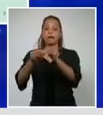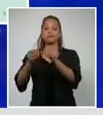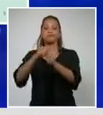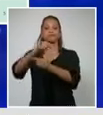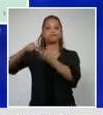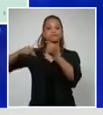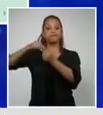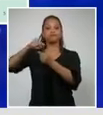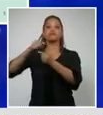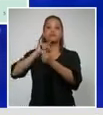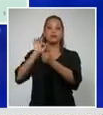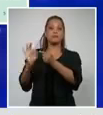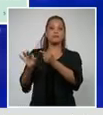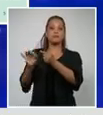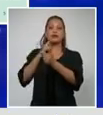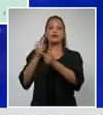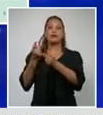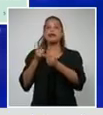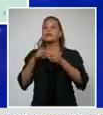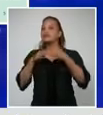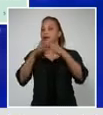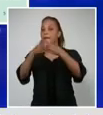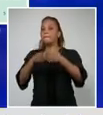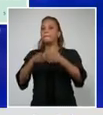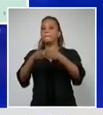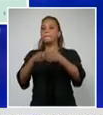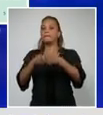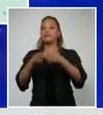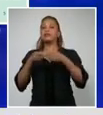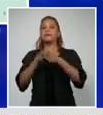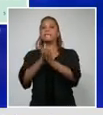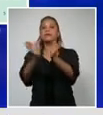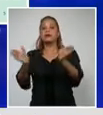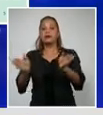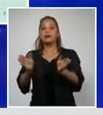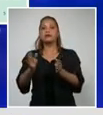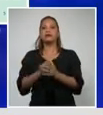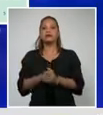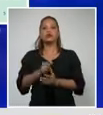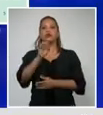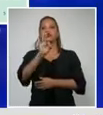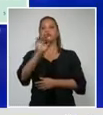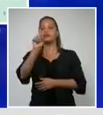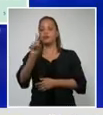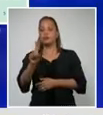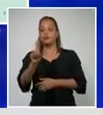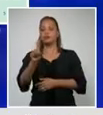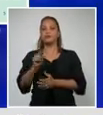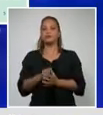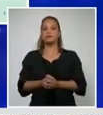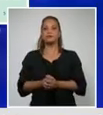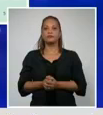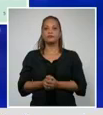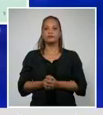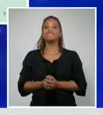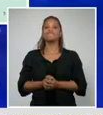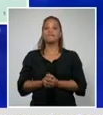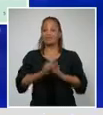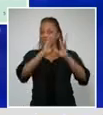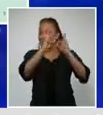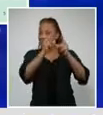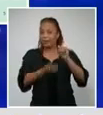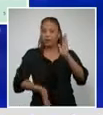tienen. San Miguel del Padrón con 81 casos autóctonos en el día de ayer, cifra extremadamente